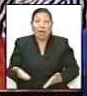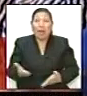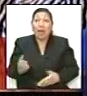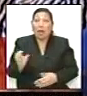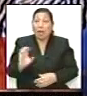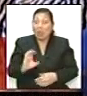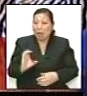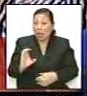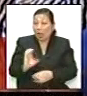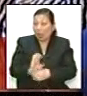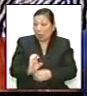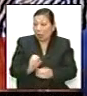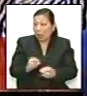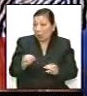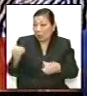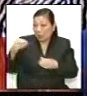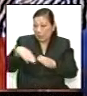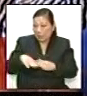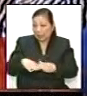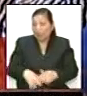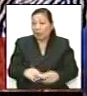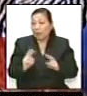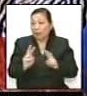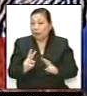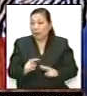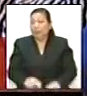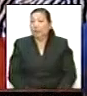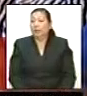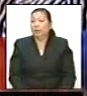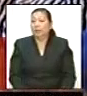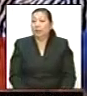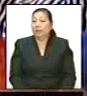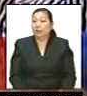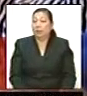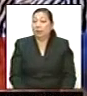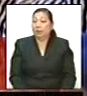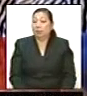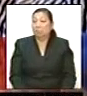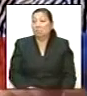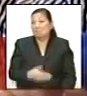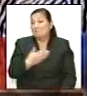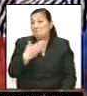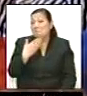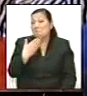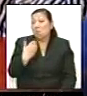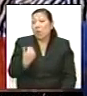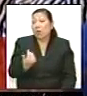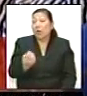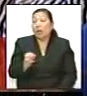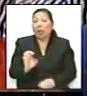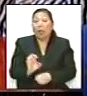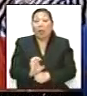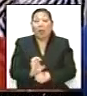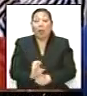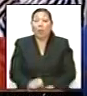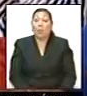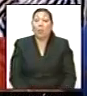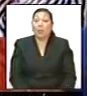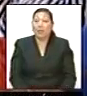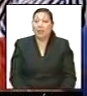ser miembros plenos o miembros o ser observadores convendría que ecuador sobre todo